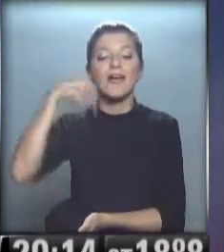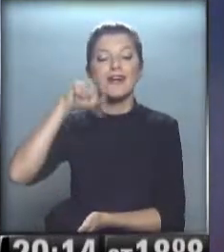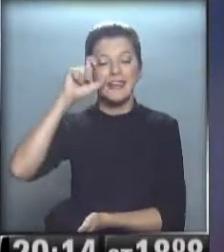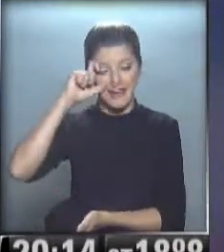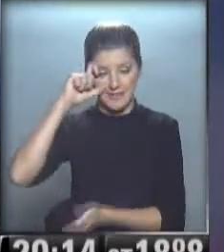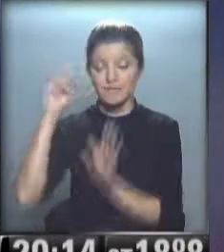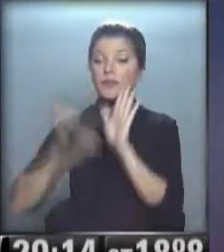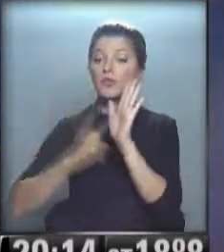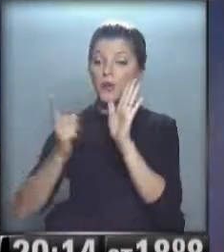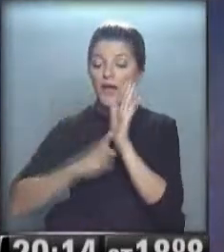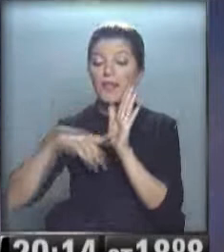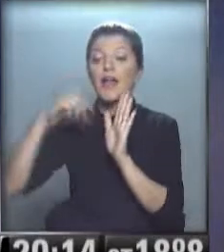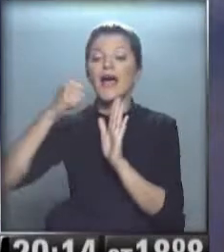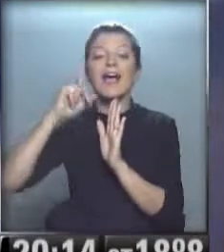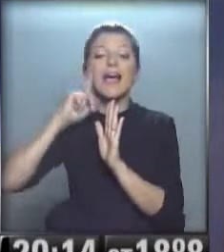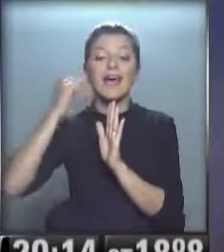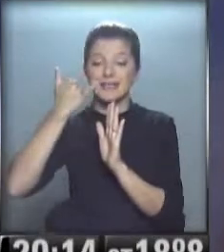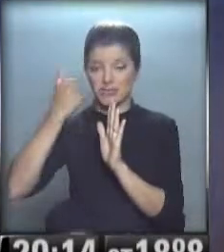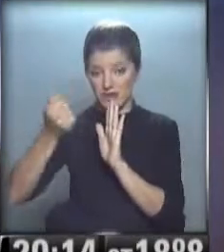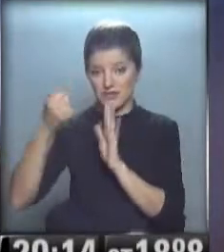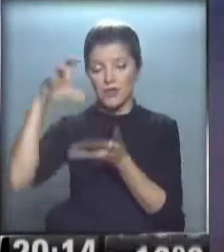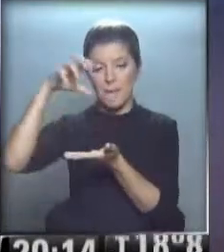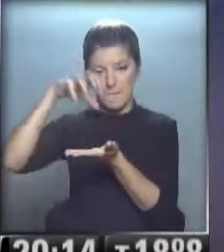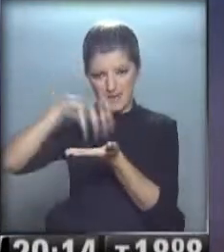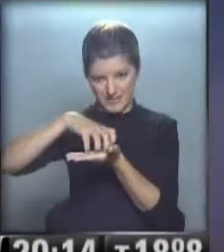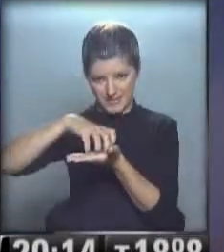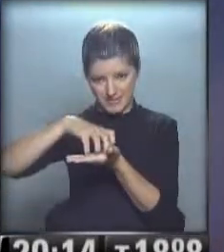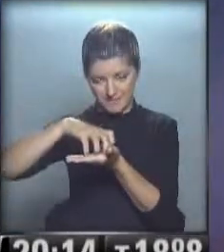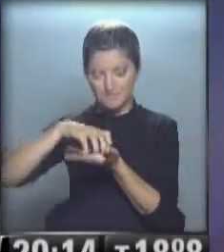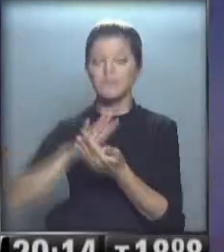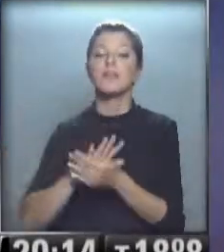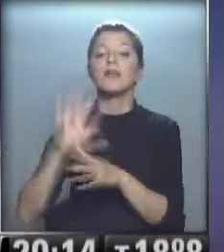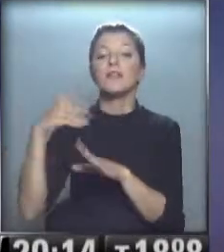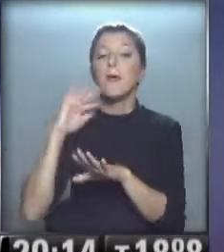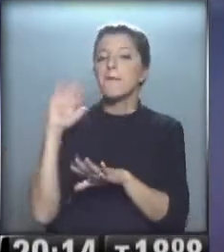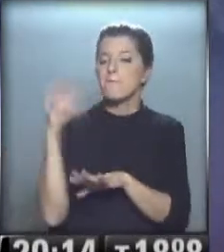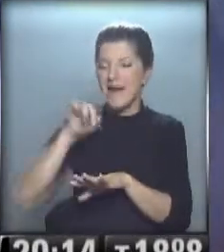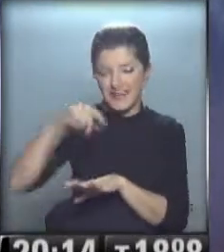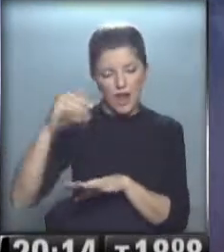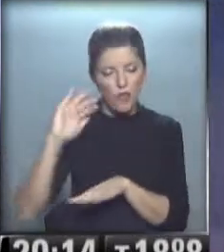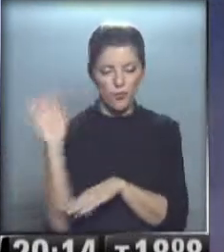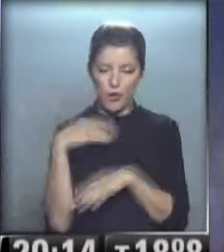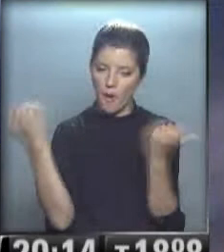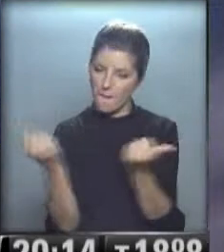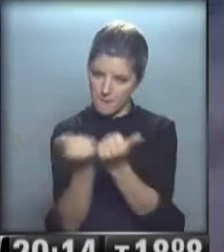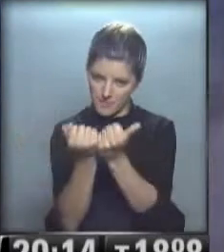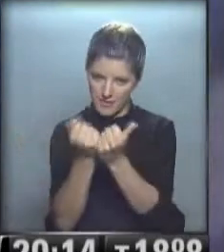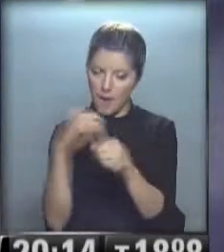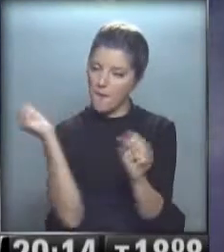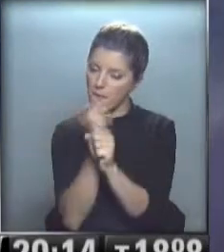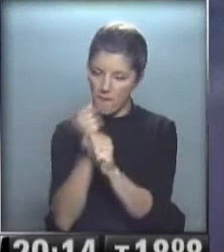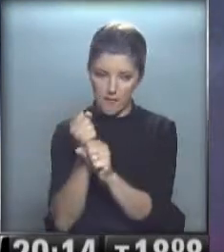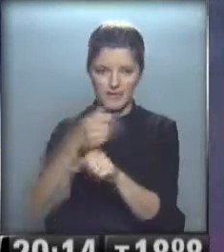La Caixa, empresa catalana que es la principal accionista de Repsol. Mañana todos van a estar de acuerdo en aprobar este